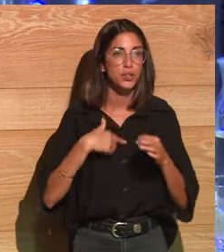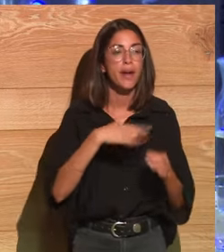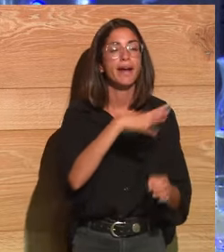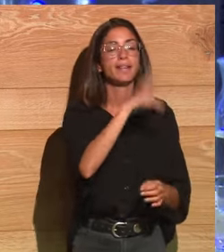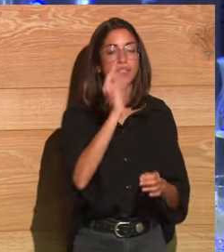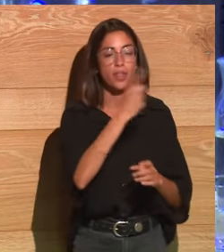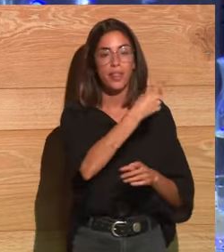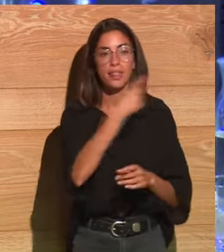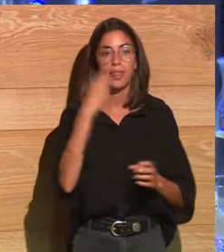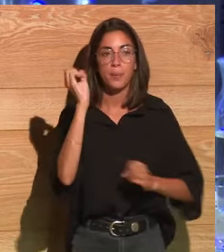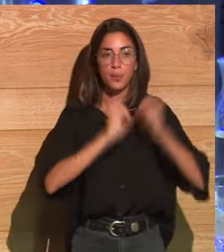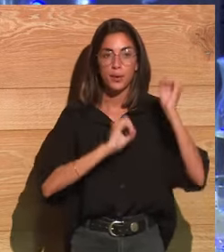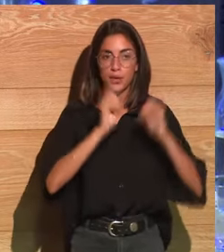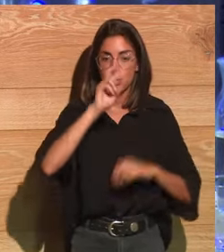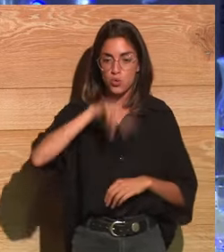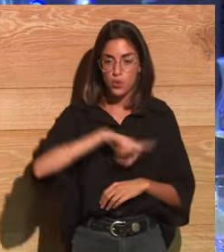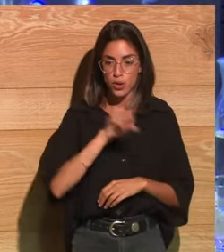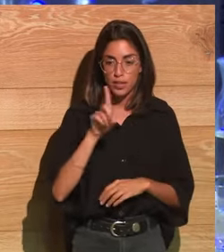hay una relación entre,